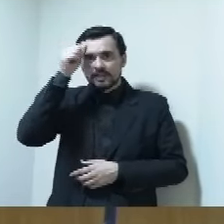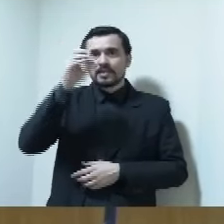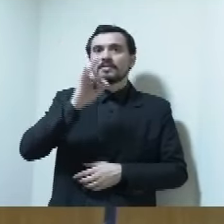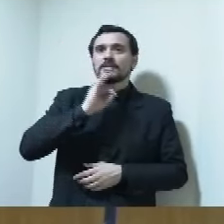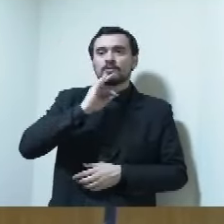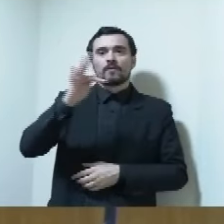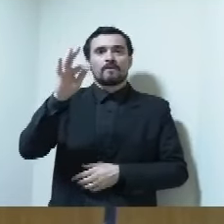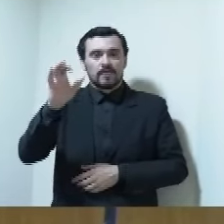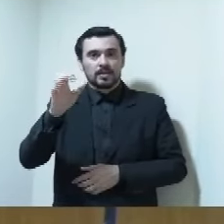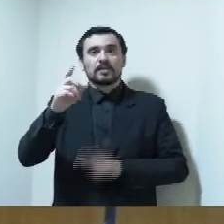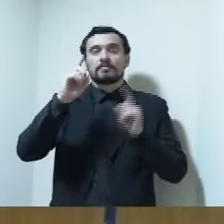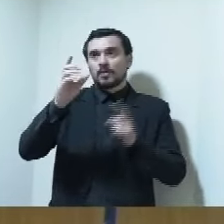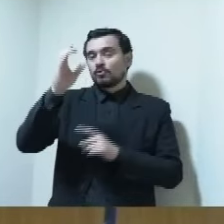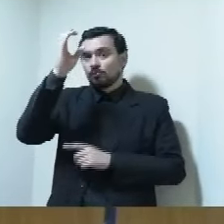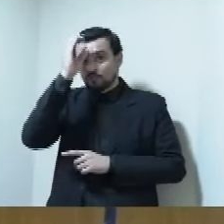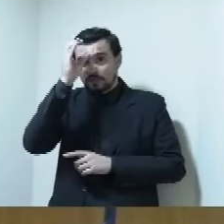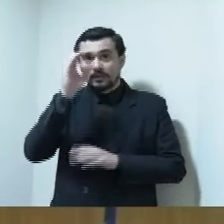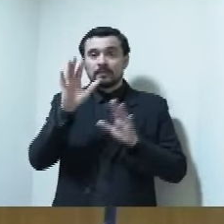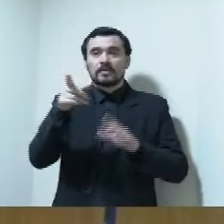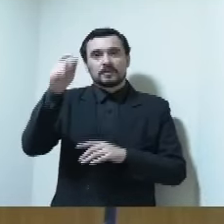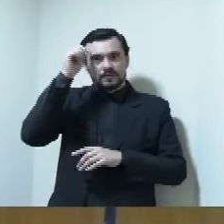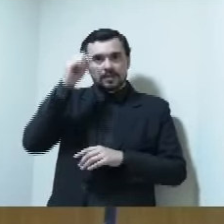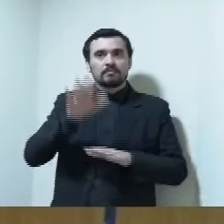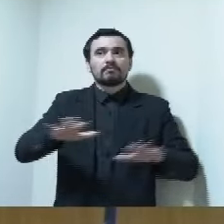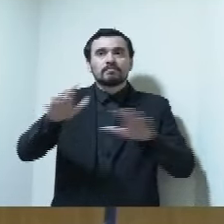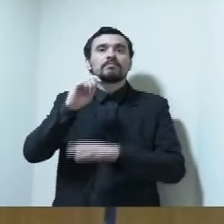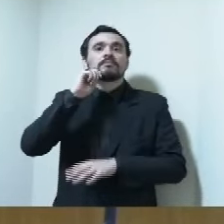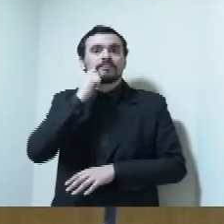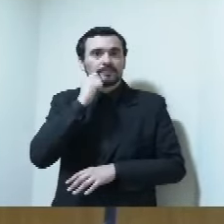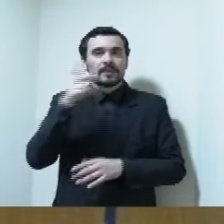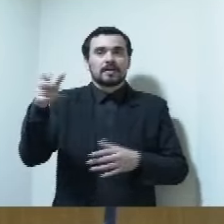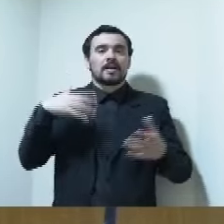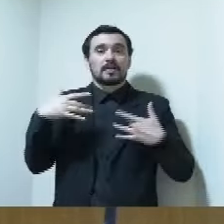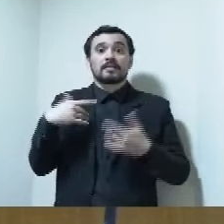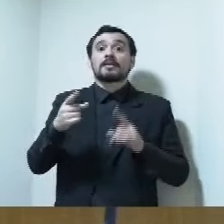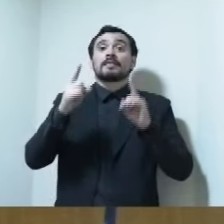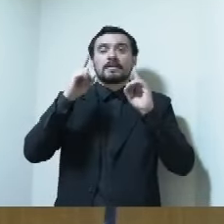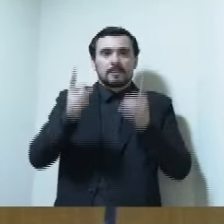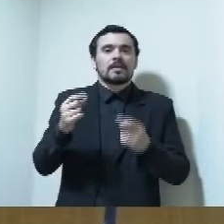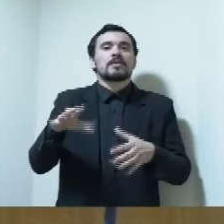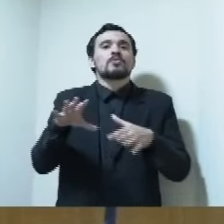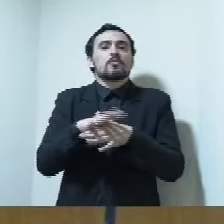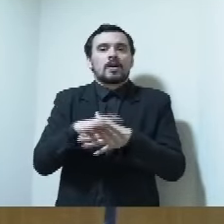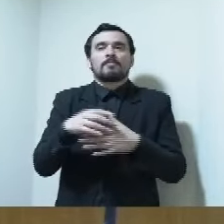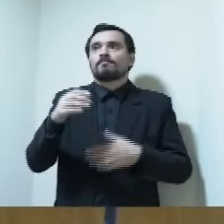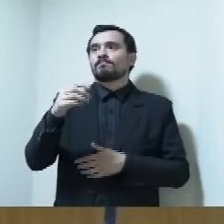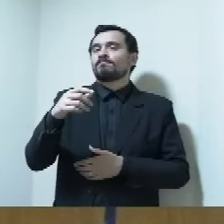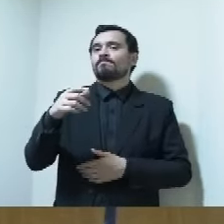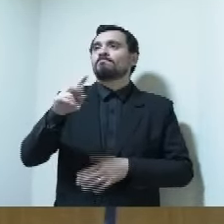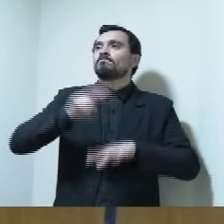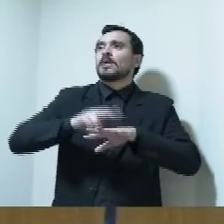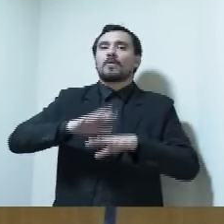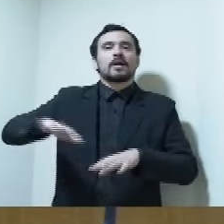resistencia cultural. Él no solo embellece espacios con su arte, sino que también enriquece el patrimonio cultural del